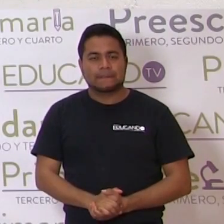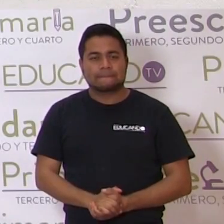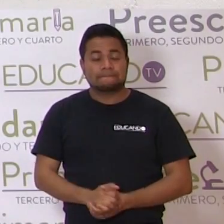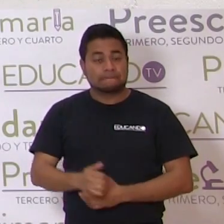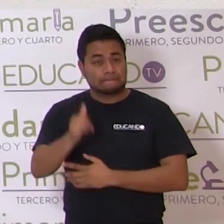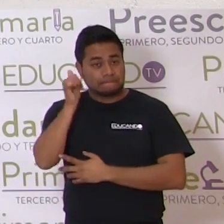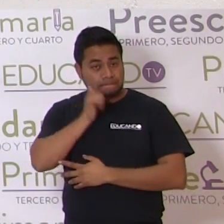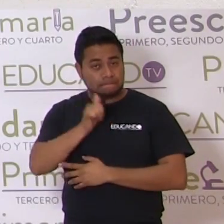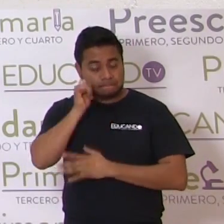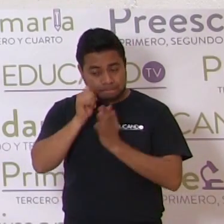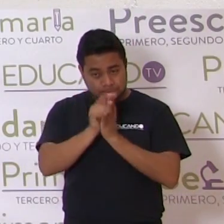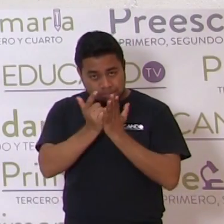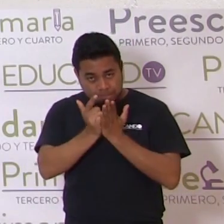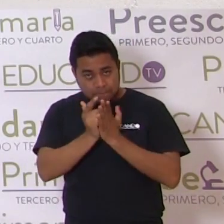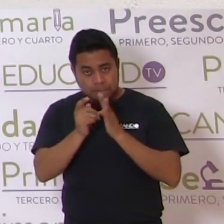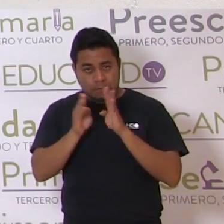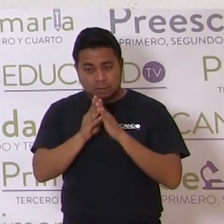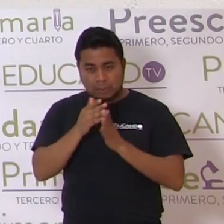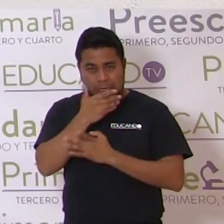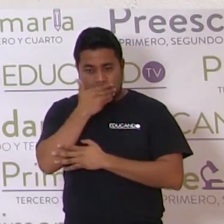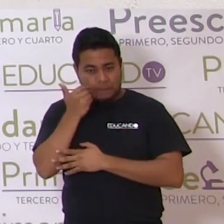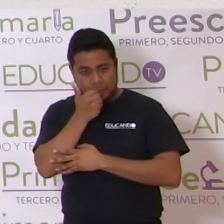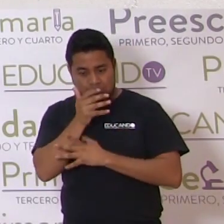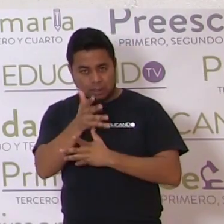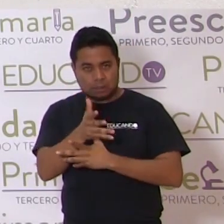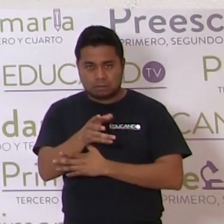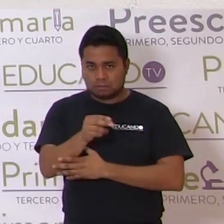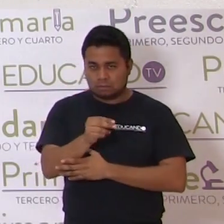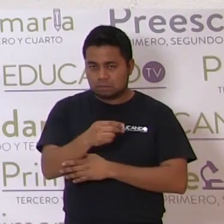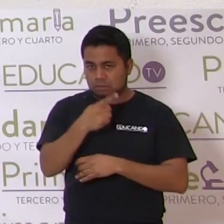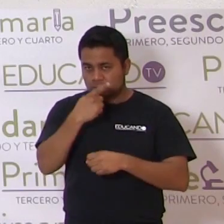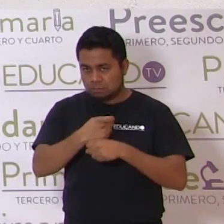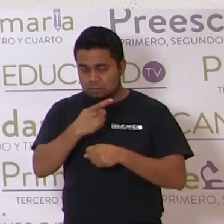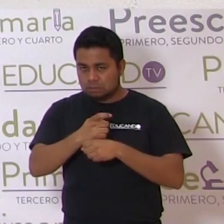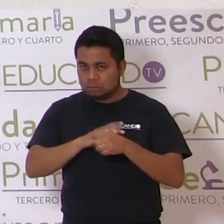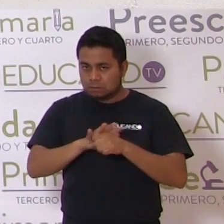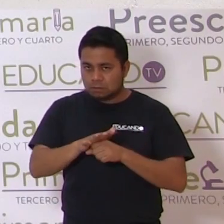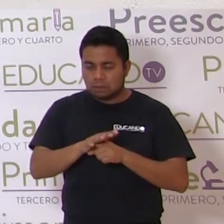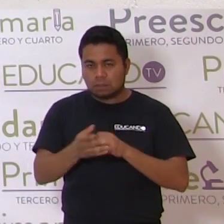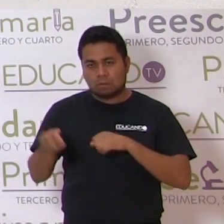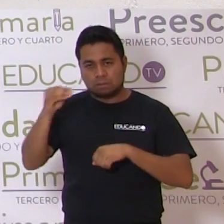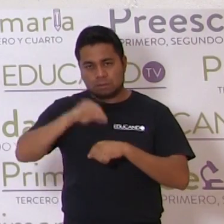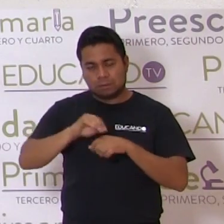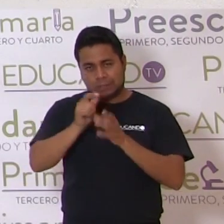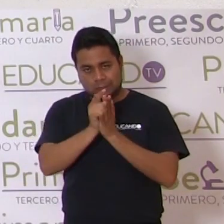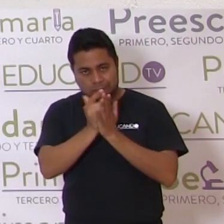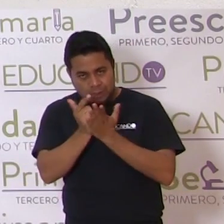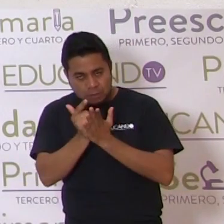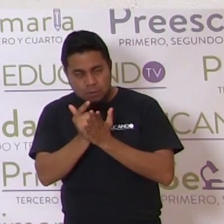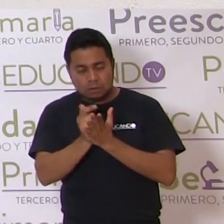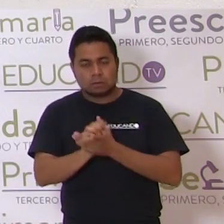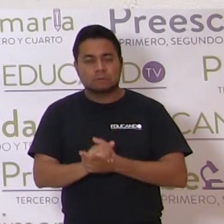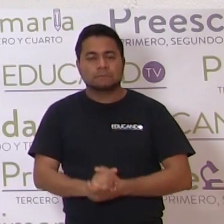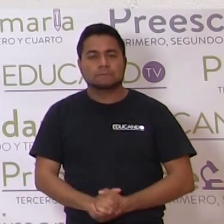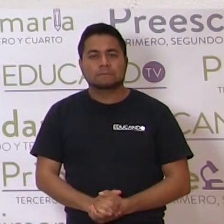se, no va de cualquier forma. Primero van los libros.